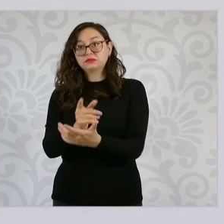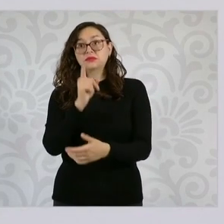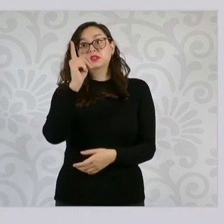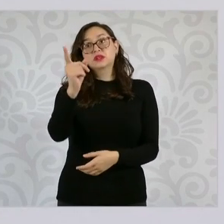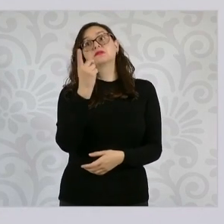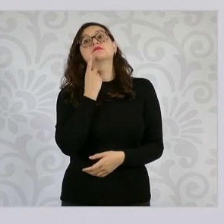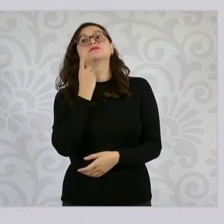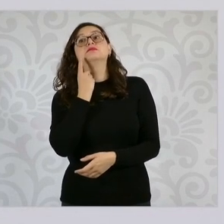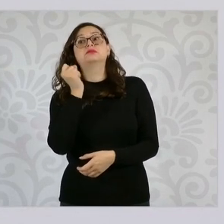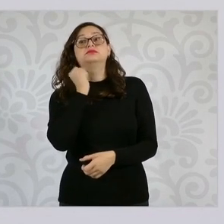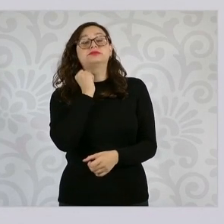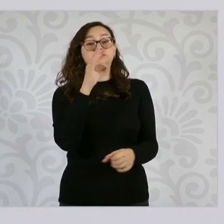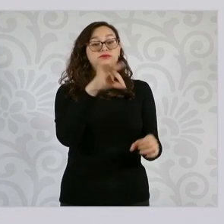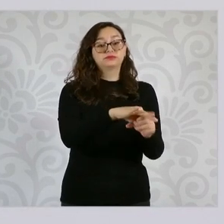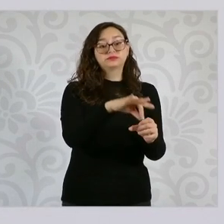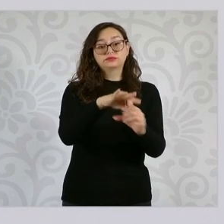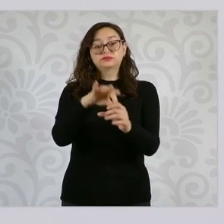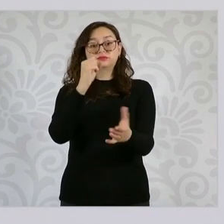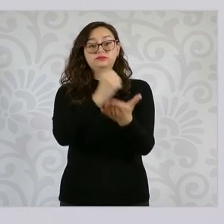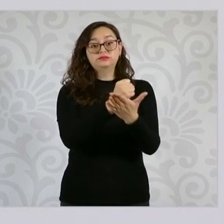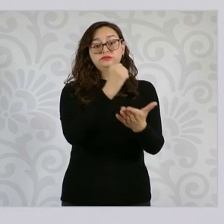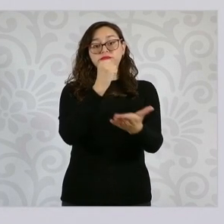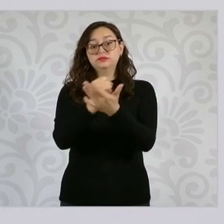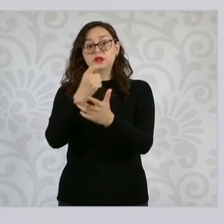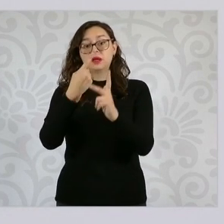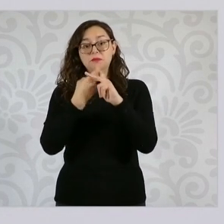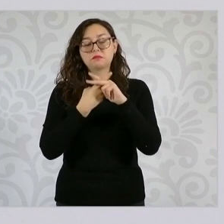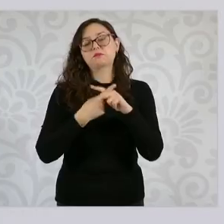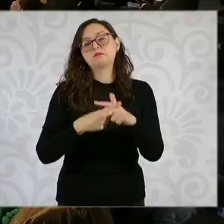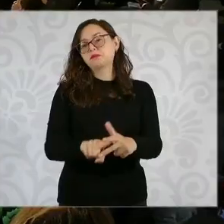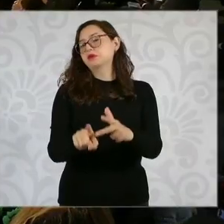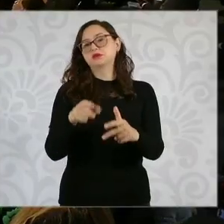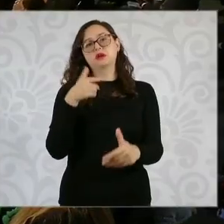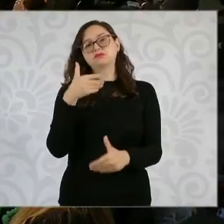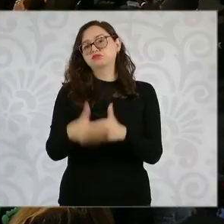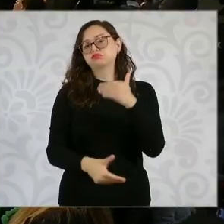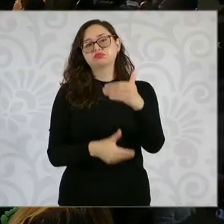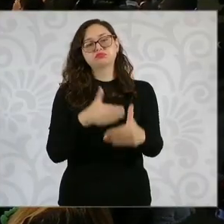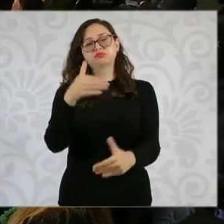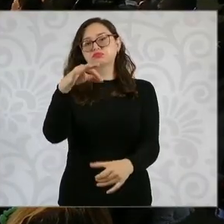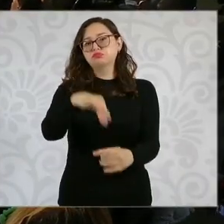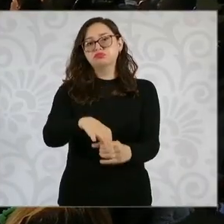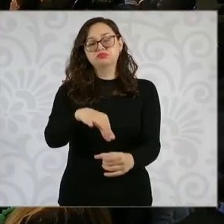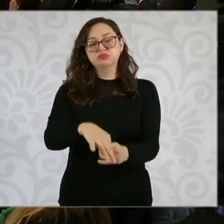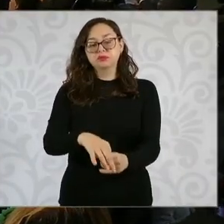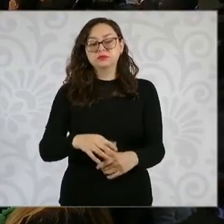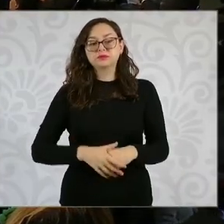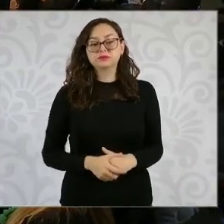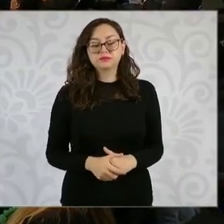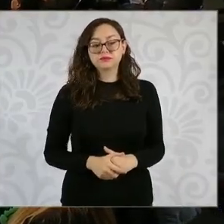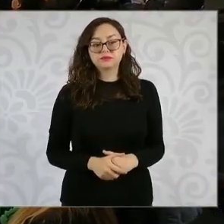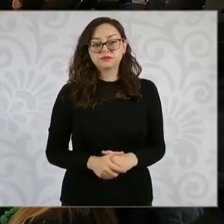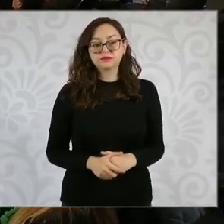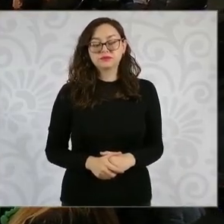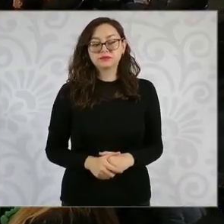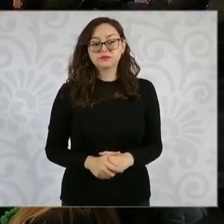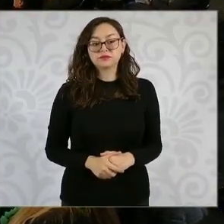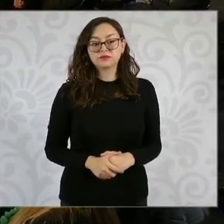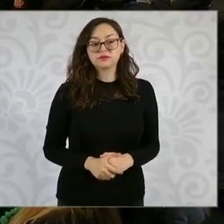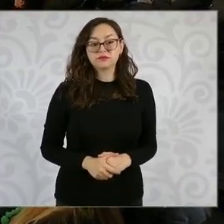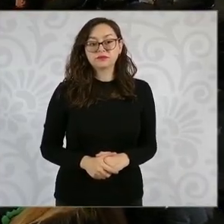para que pueda emitirse la convocatoria por parte del Senado de la República. Presidenta, y ahora que ya están avanzados